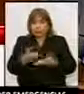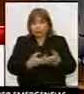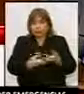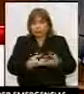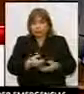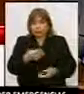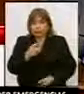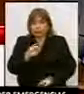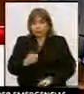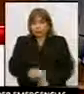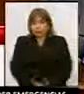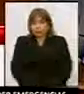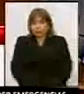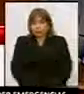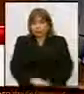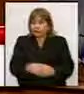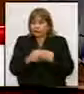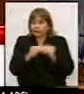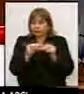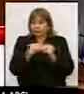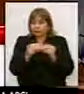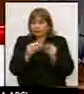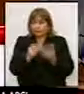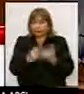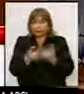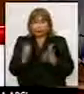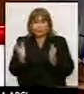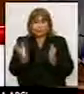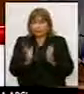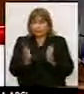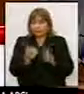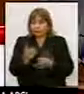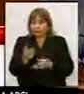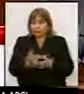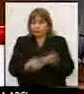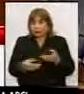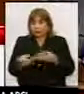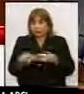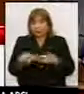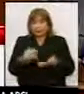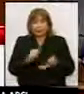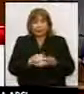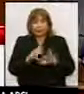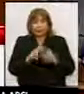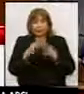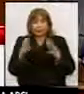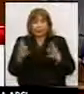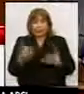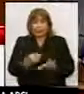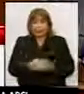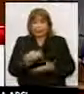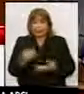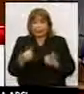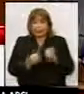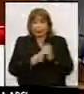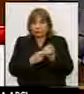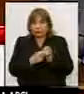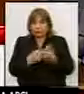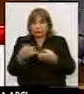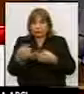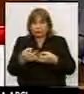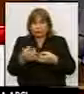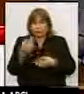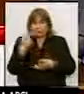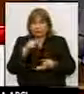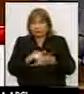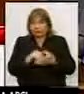de productores agrarios, pequeños y medianos productores que tanto demandan el apoyo financiero para